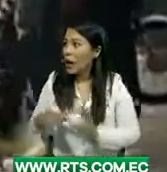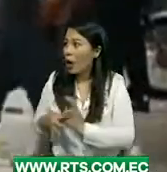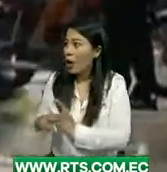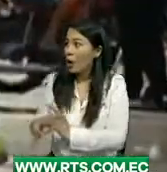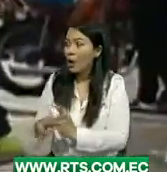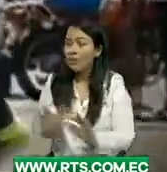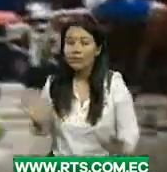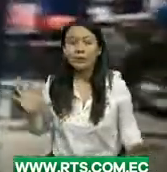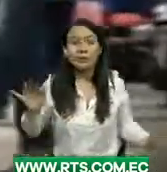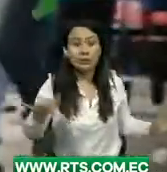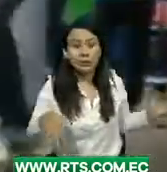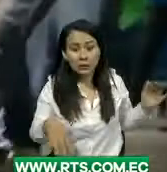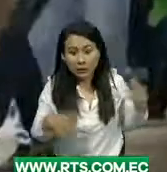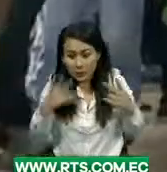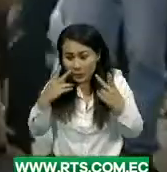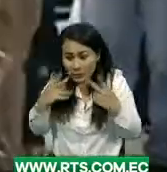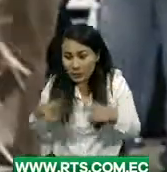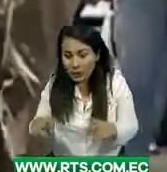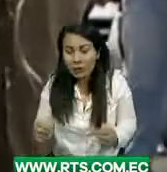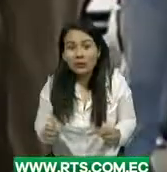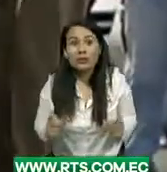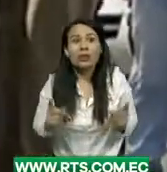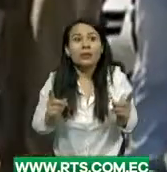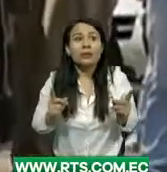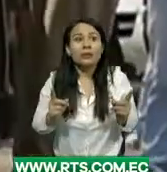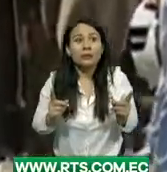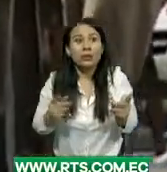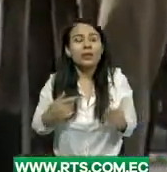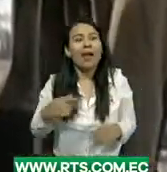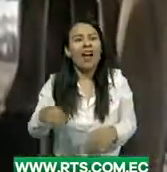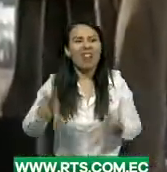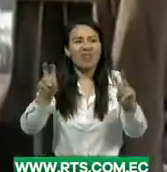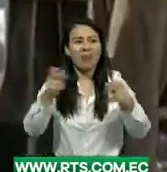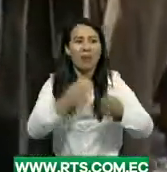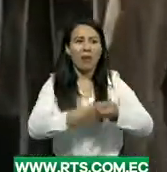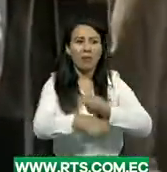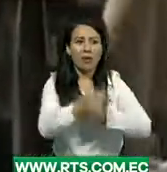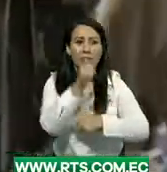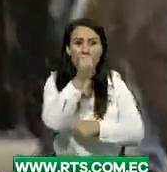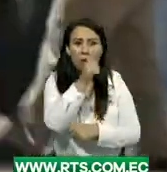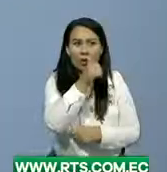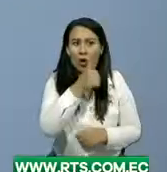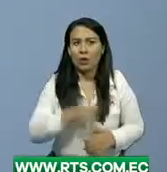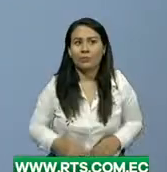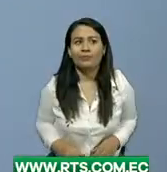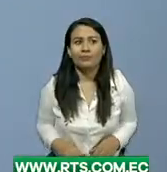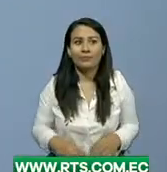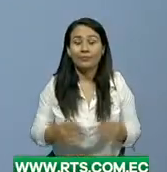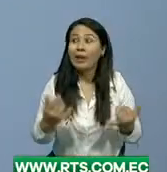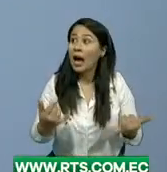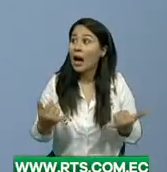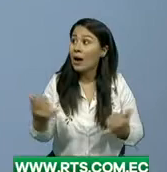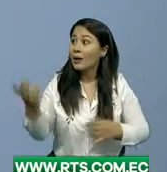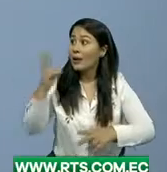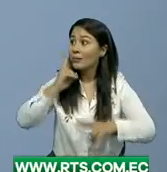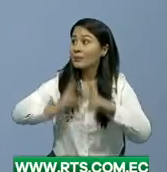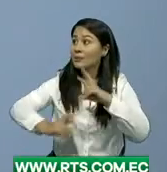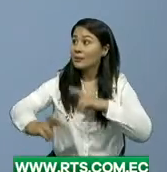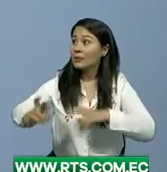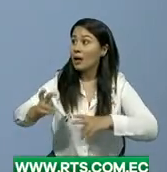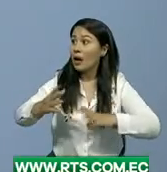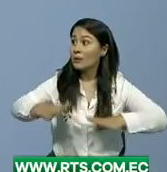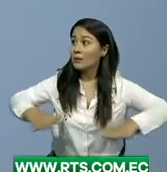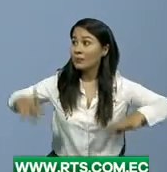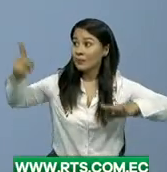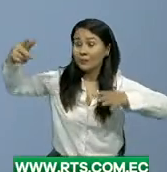sorprendidos por ese crimen que supuestamente está relacionado al microtráfico de drogas aparentemente de saca hubo un buen ángulo